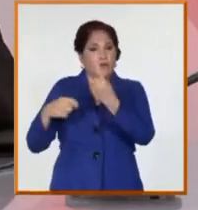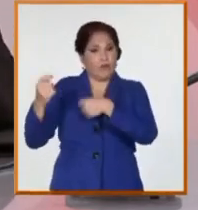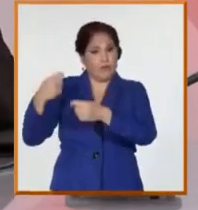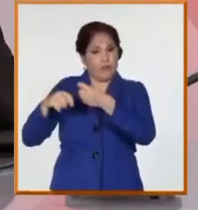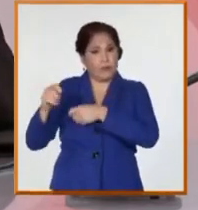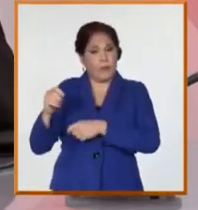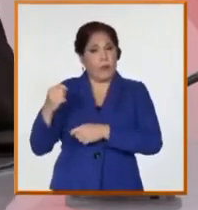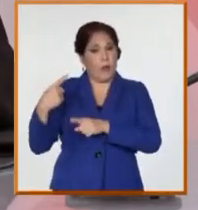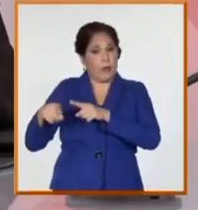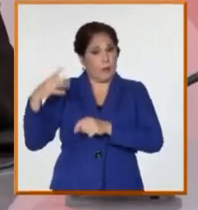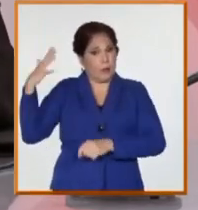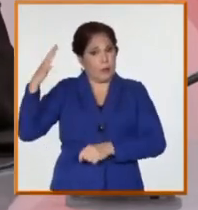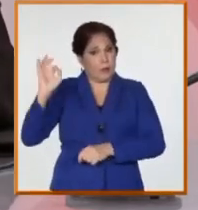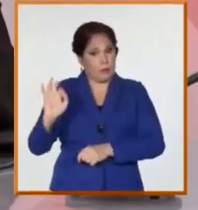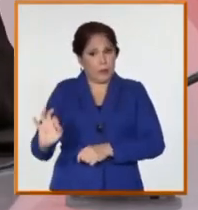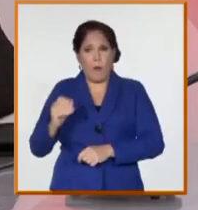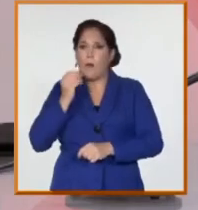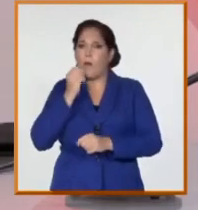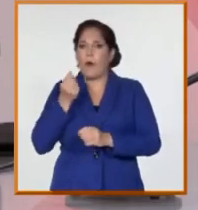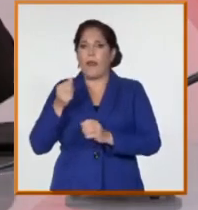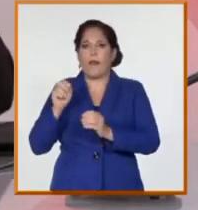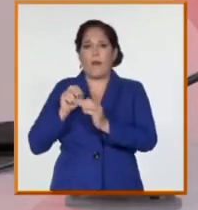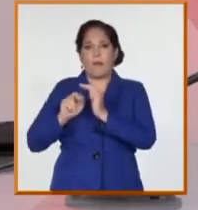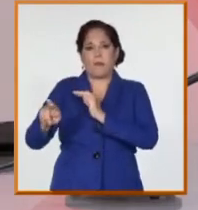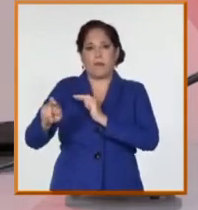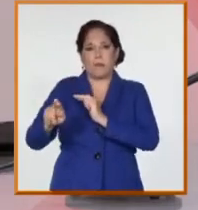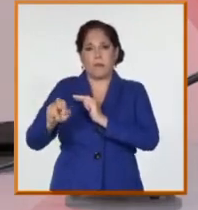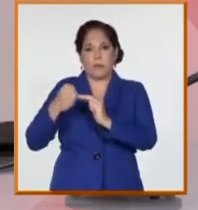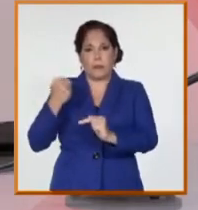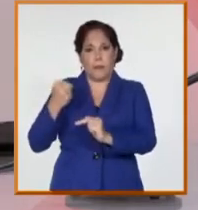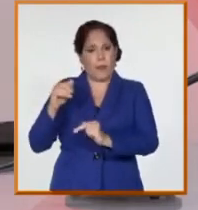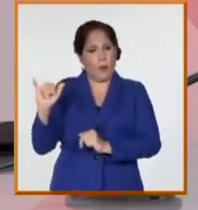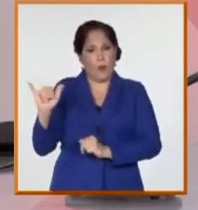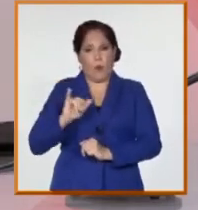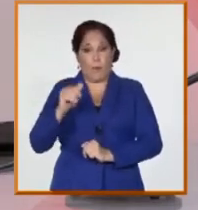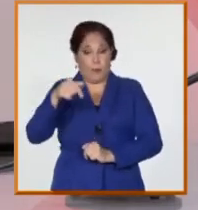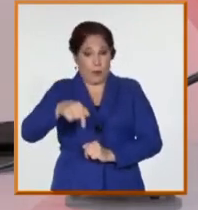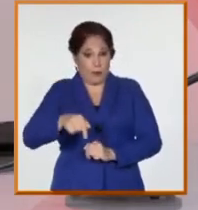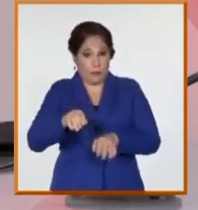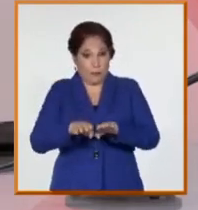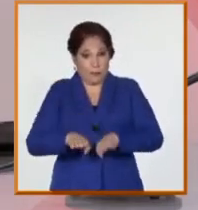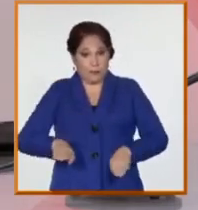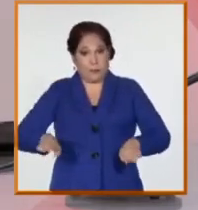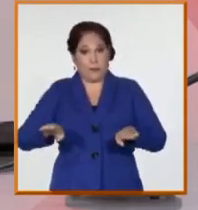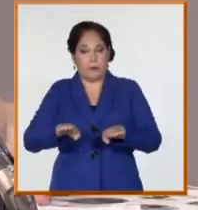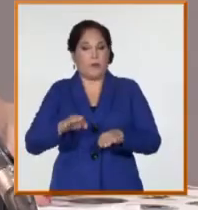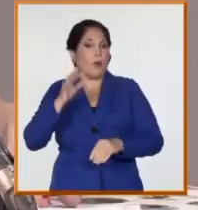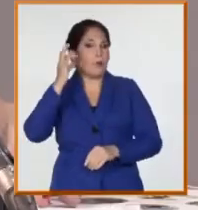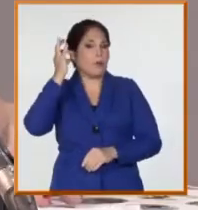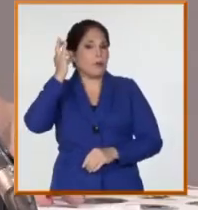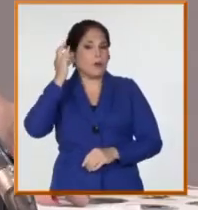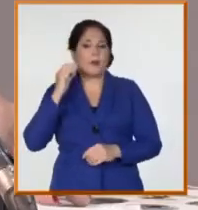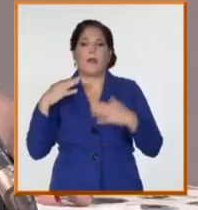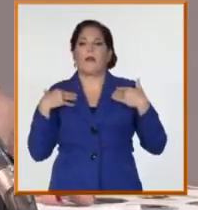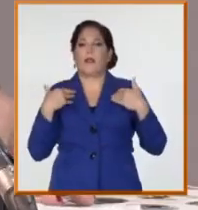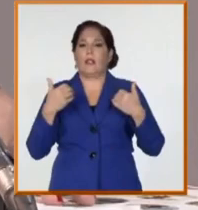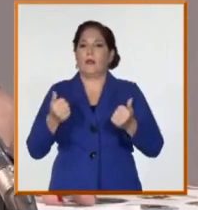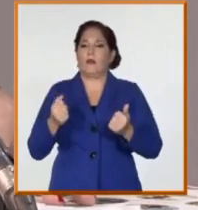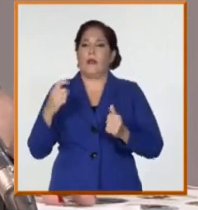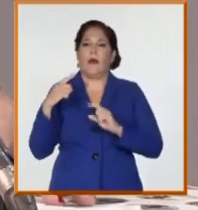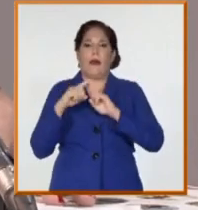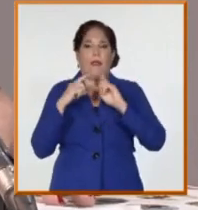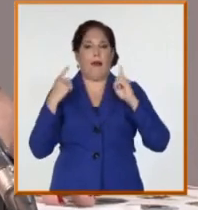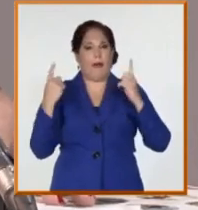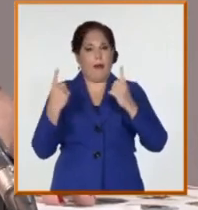poder hacer sus transacciones con el exterior como decíamos está con nosotros en esta mesa redonda la ingeniera Kenia Parra Hidalgo directora general